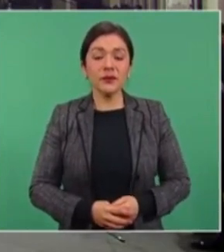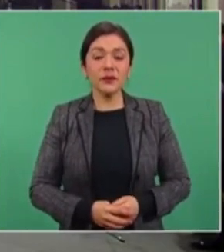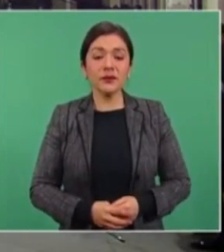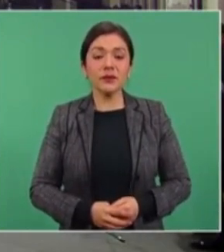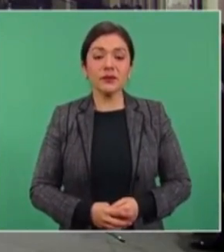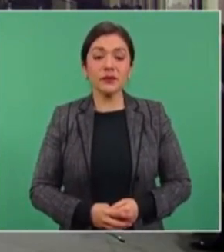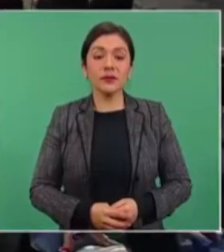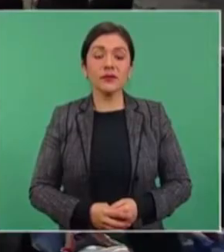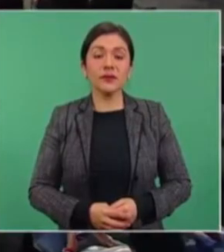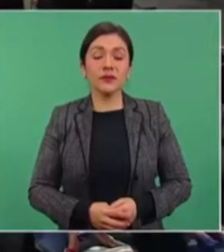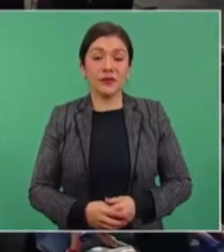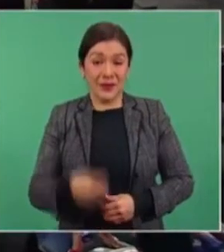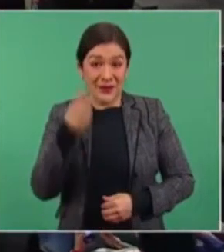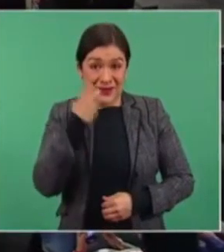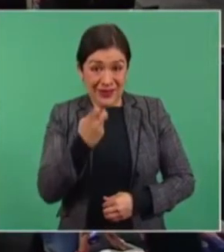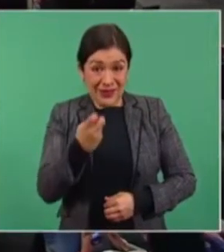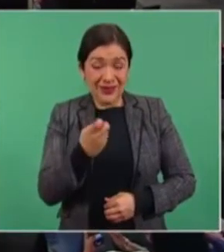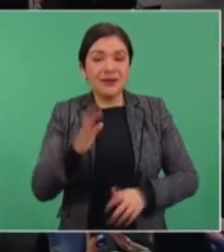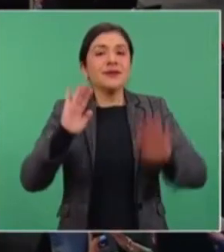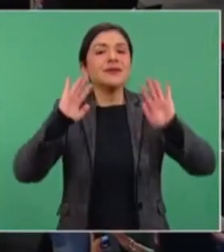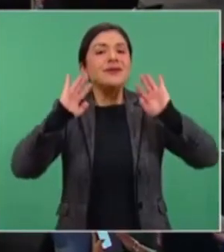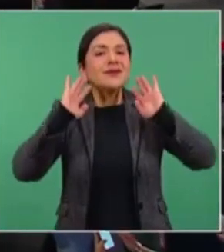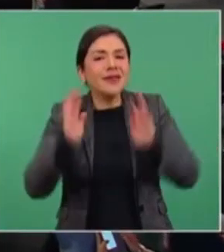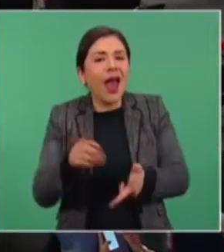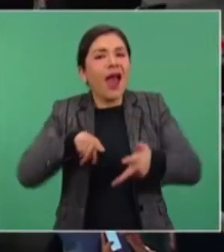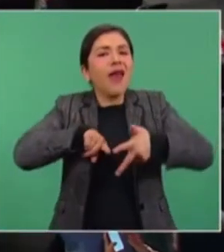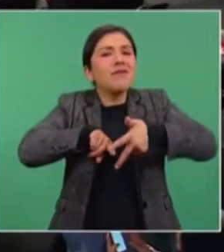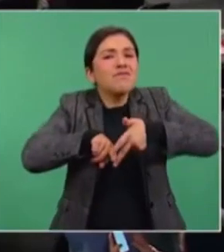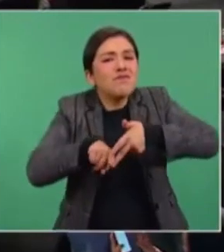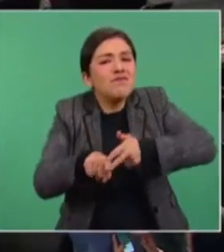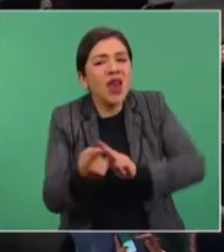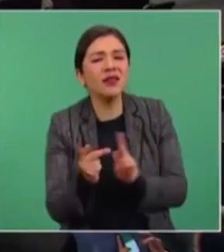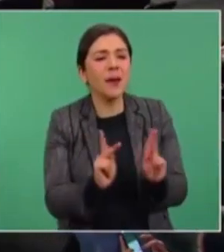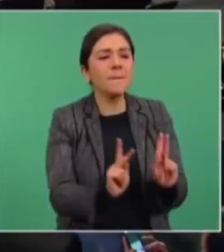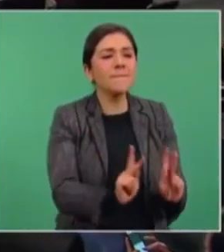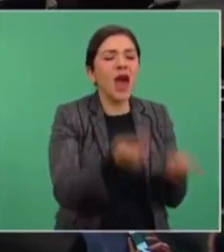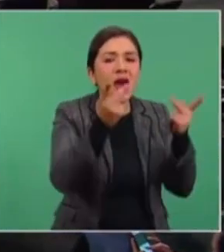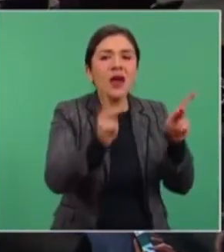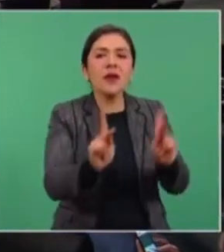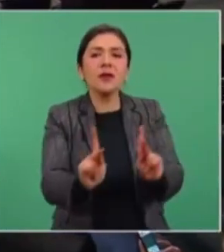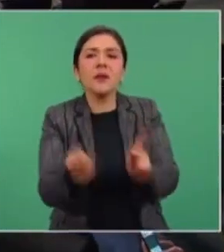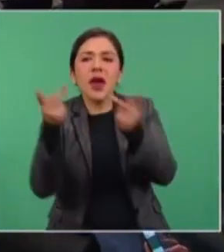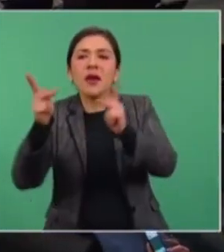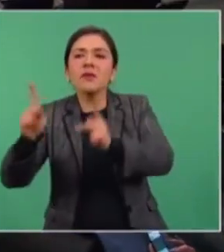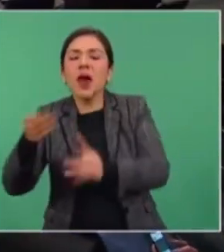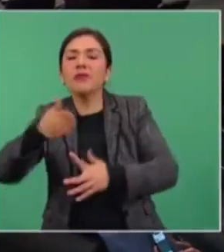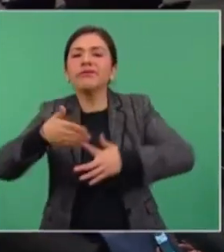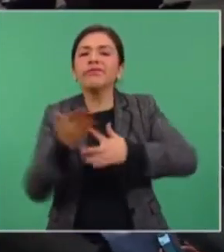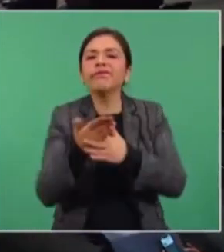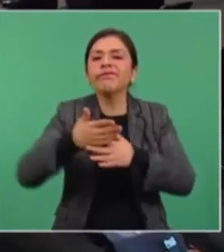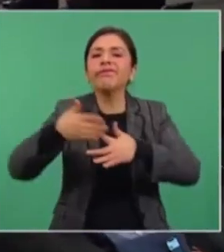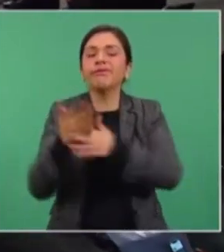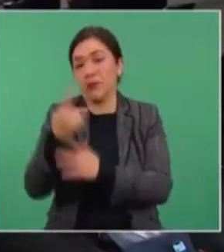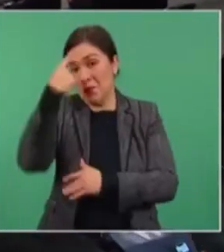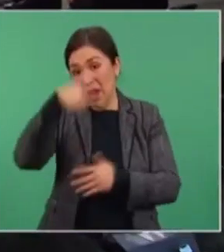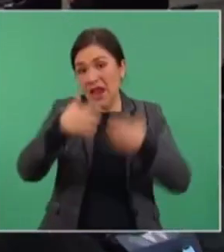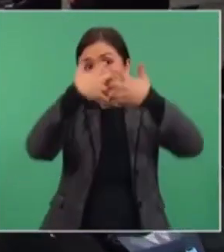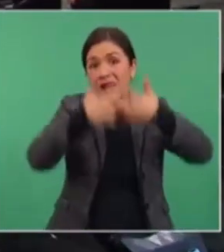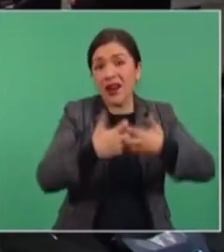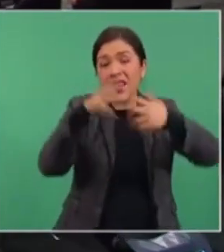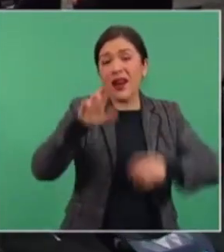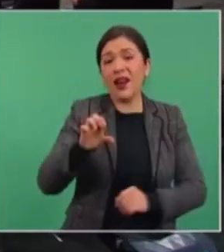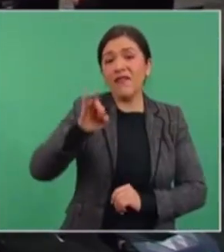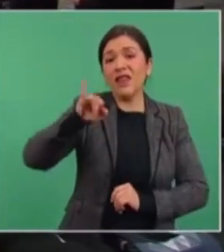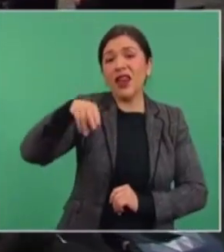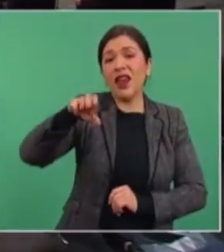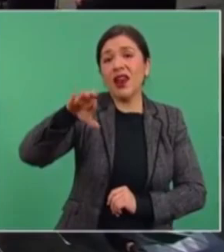Y ya habían empezado a vender partes de las refinerías, plantas al interior